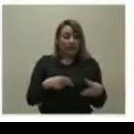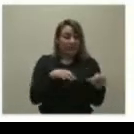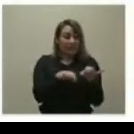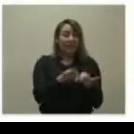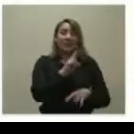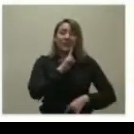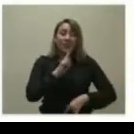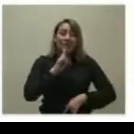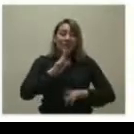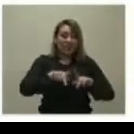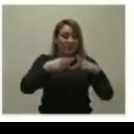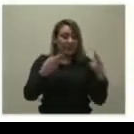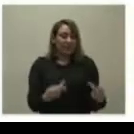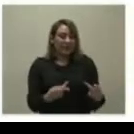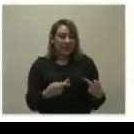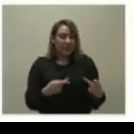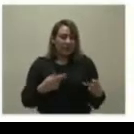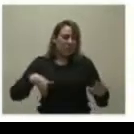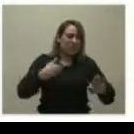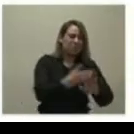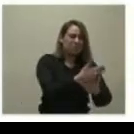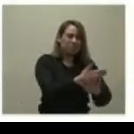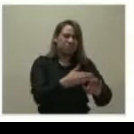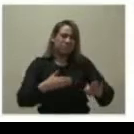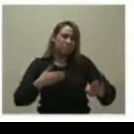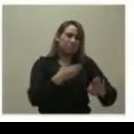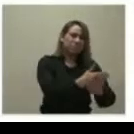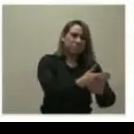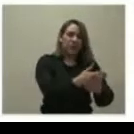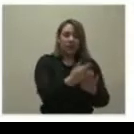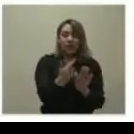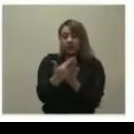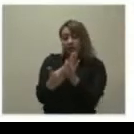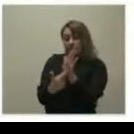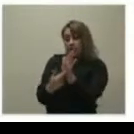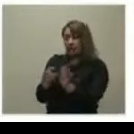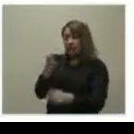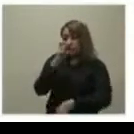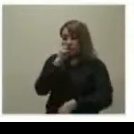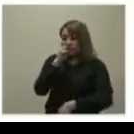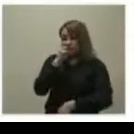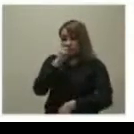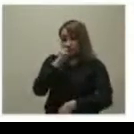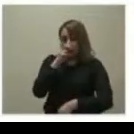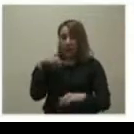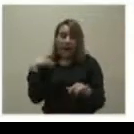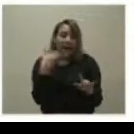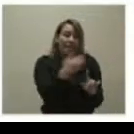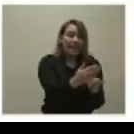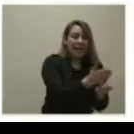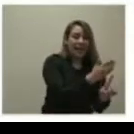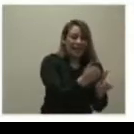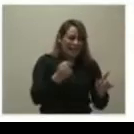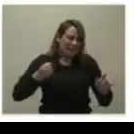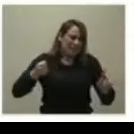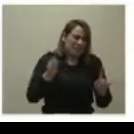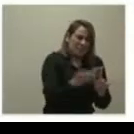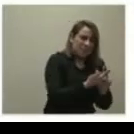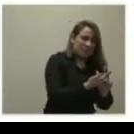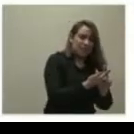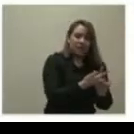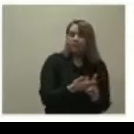periodistas y, en consecuencia, establecer penas más severas a efecto de hacer efectiva la garantía